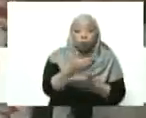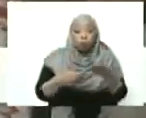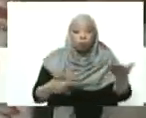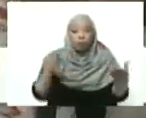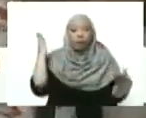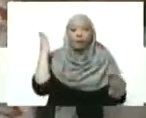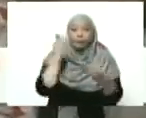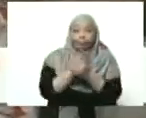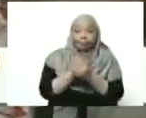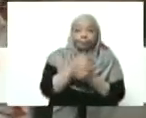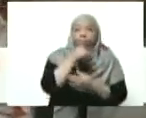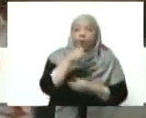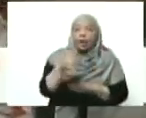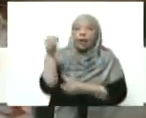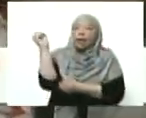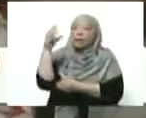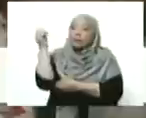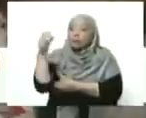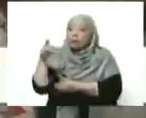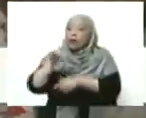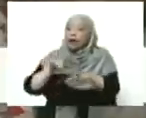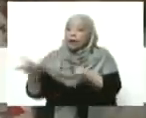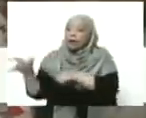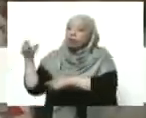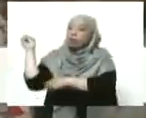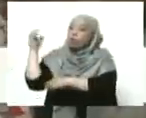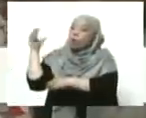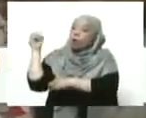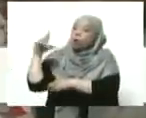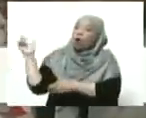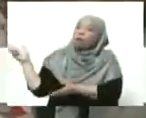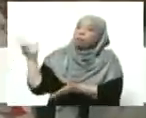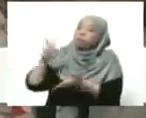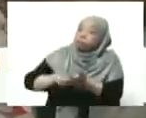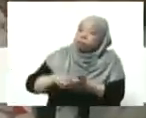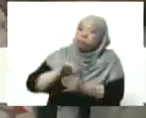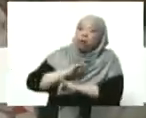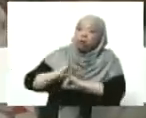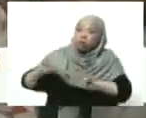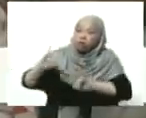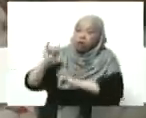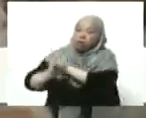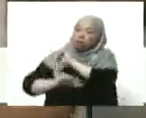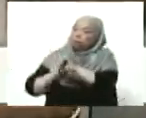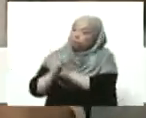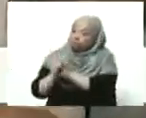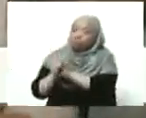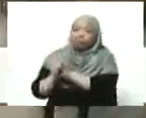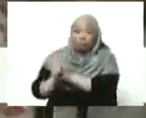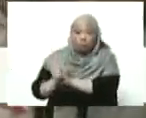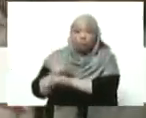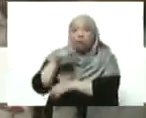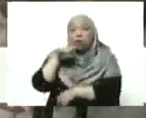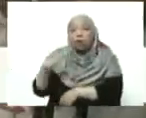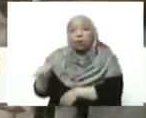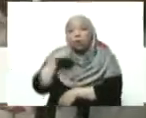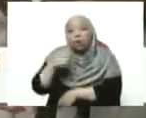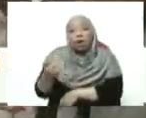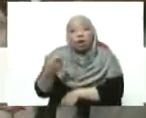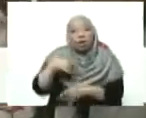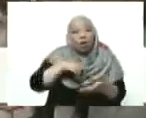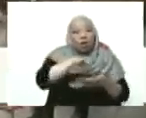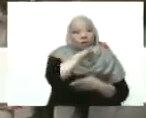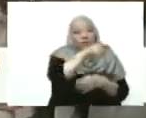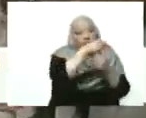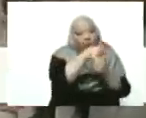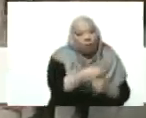exigiendo justamente que se respete el derecho internacional y la soberanía de Venezuela al denunciar la retención ilegal de